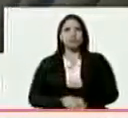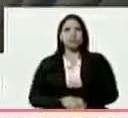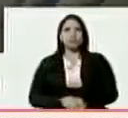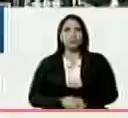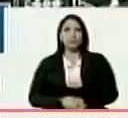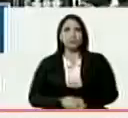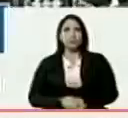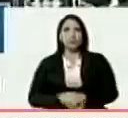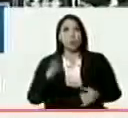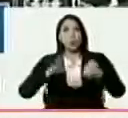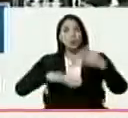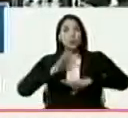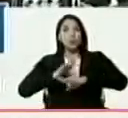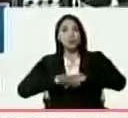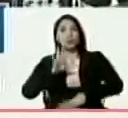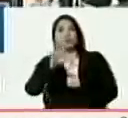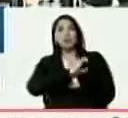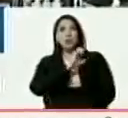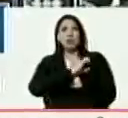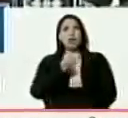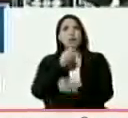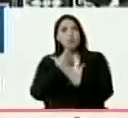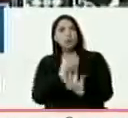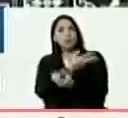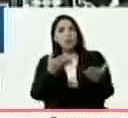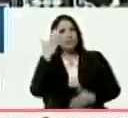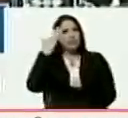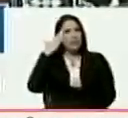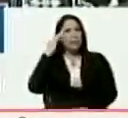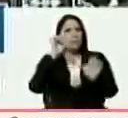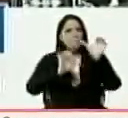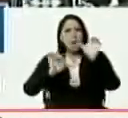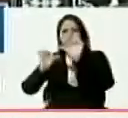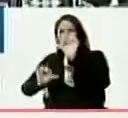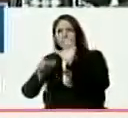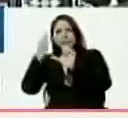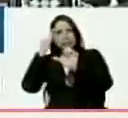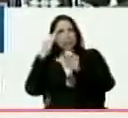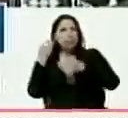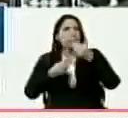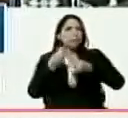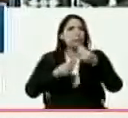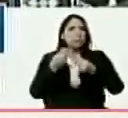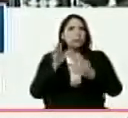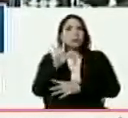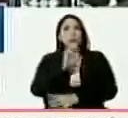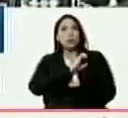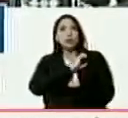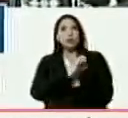Lo último ocurrió el 5 de enero, y es bueno que ustedes lo conozcan al detalle. El 5 de enero